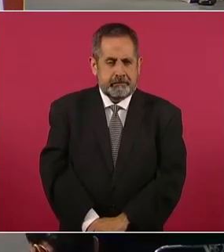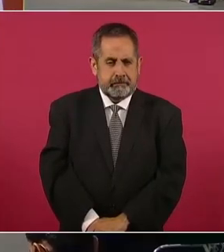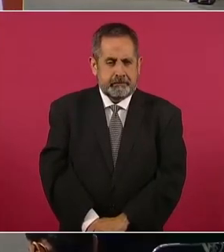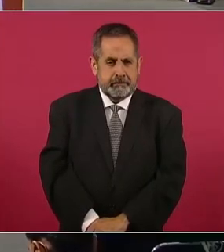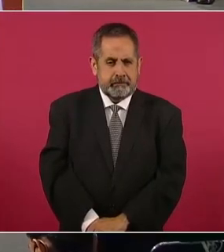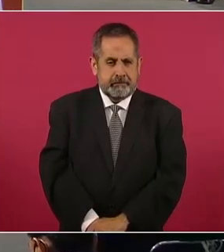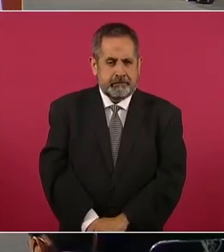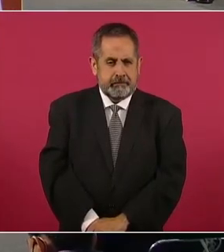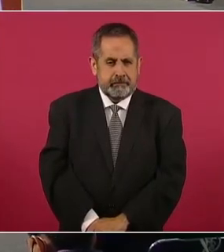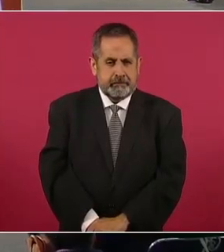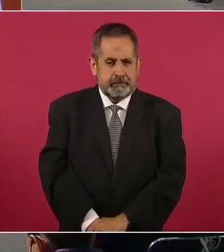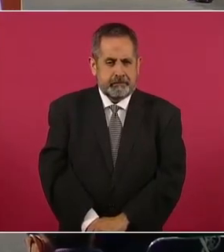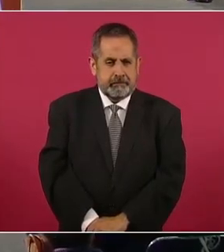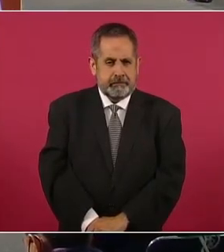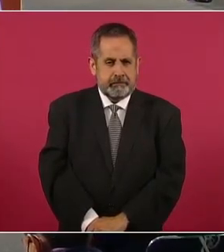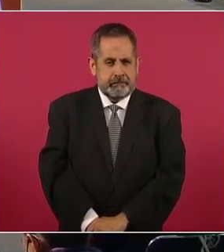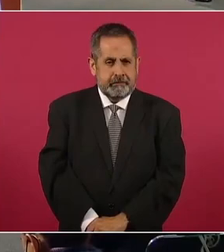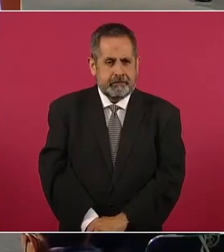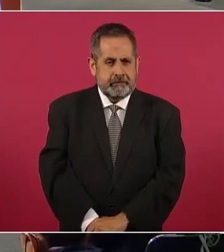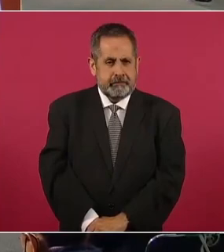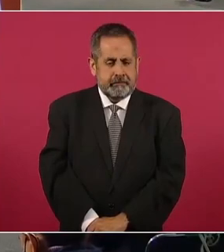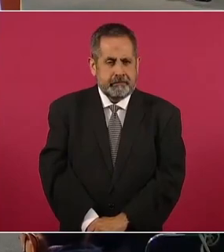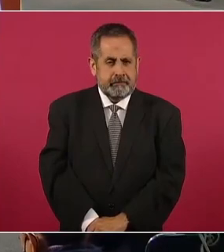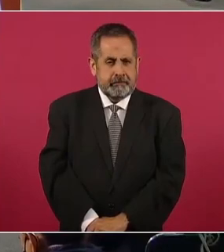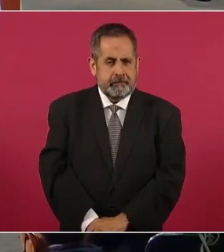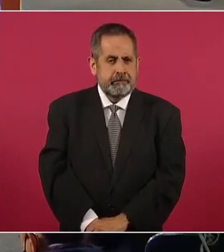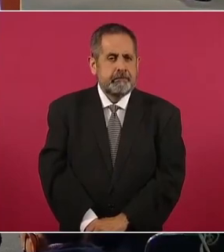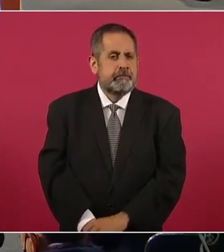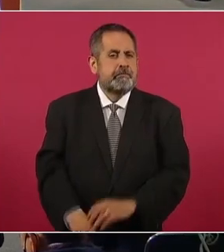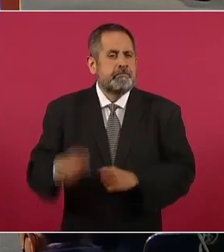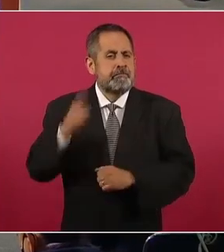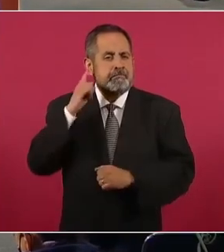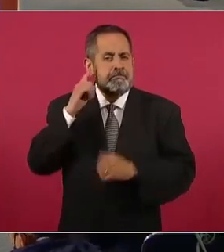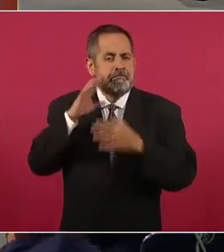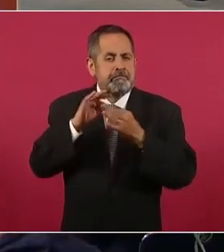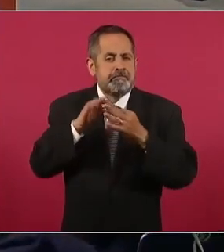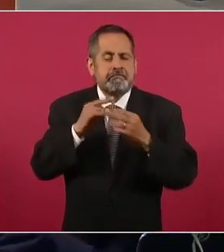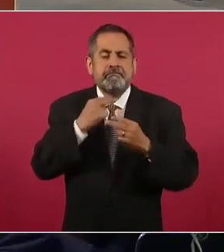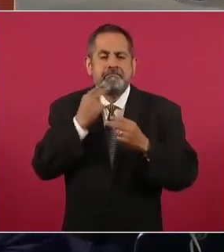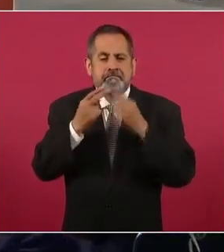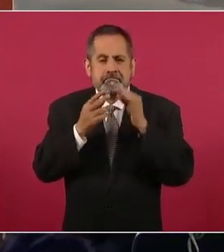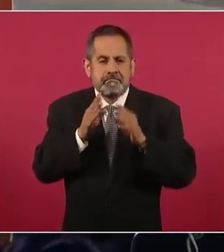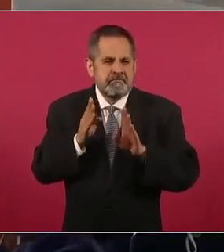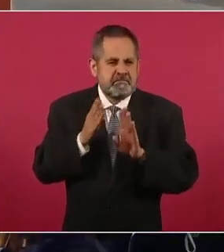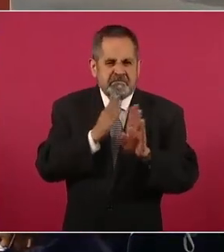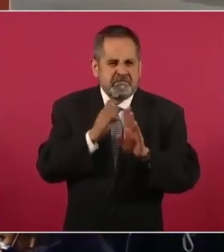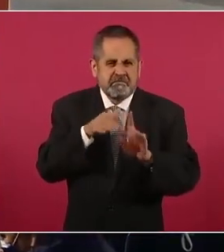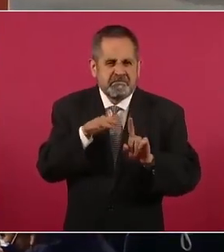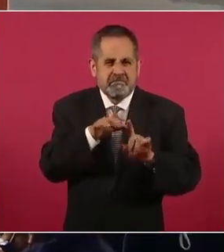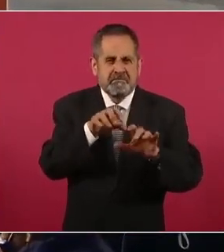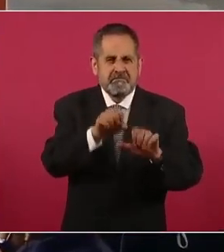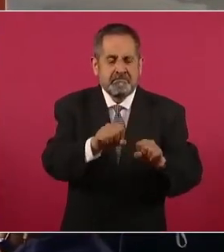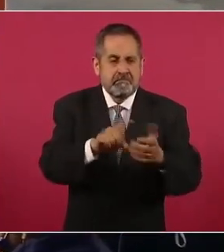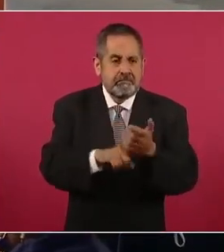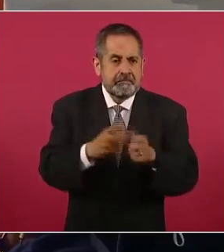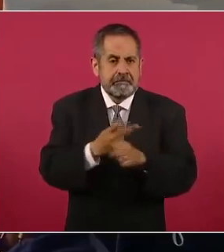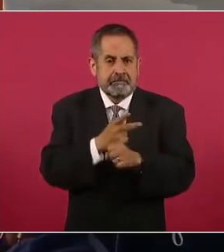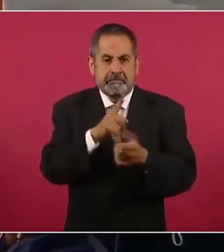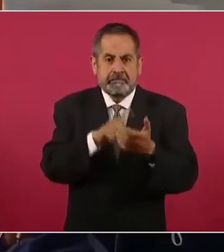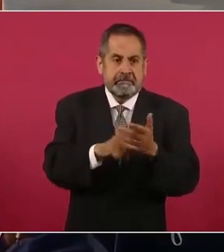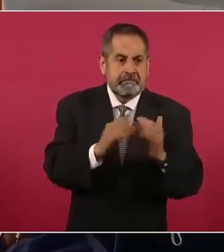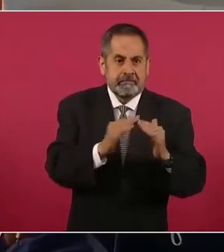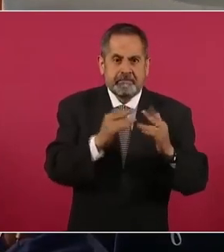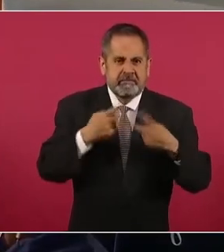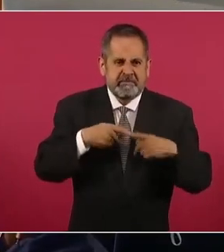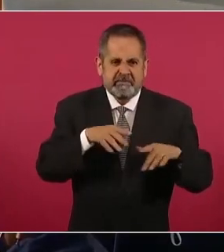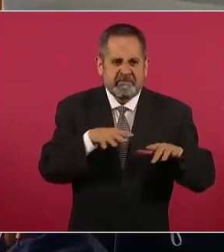Conociendo los datos en esos momentos prácticamente en vivo de lo que está pasando, lo que te puedo adelantar es que se